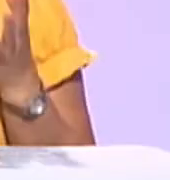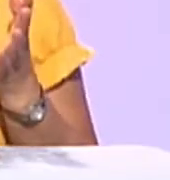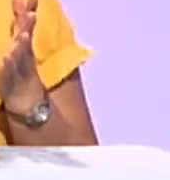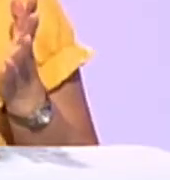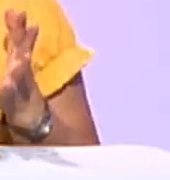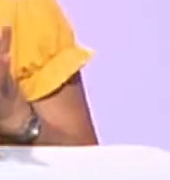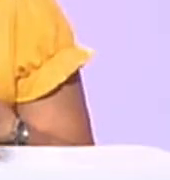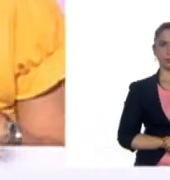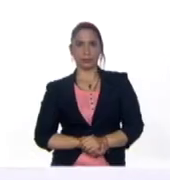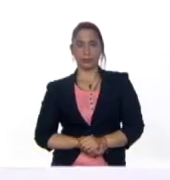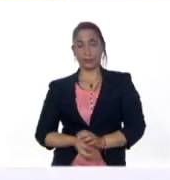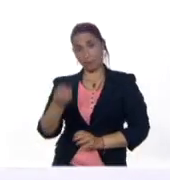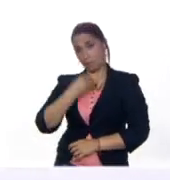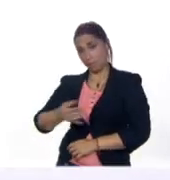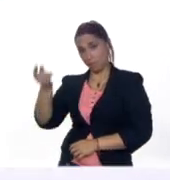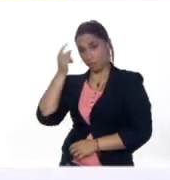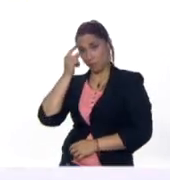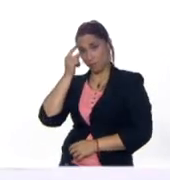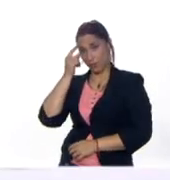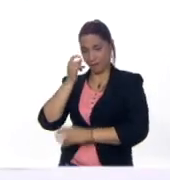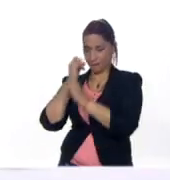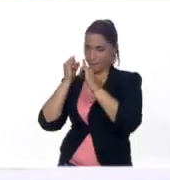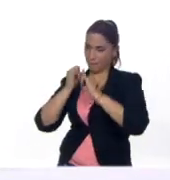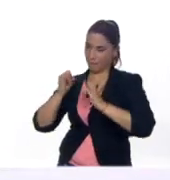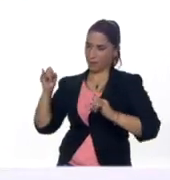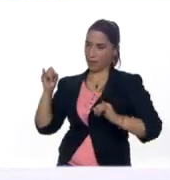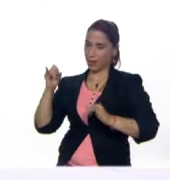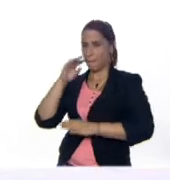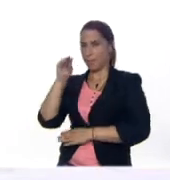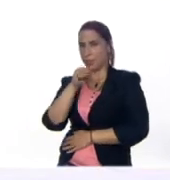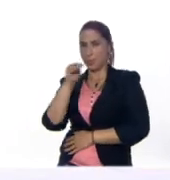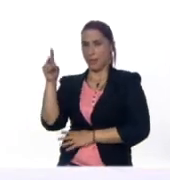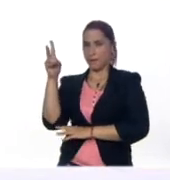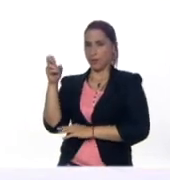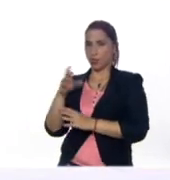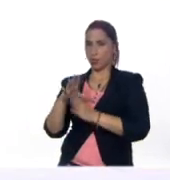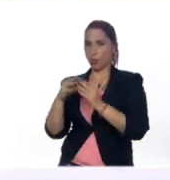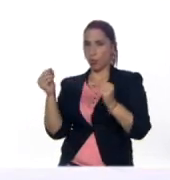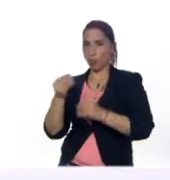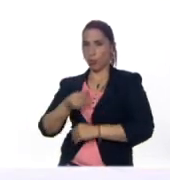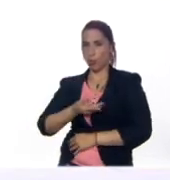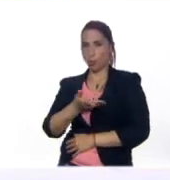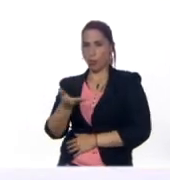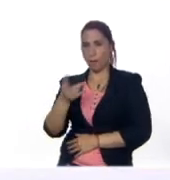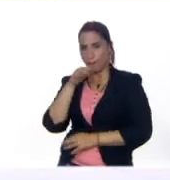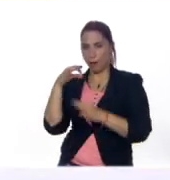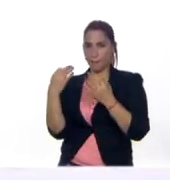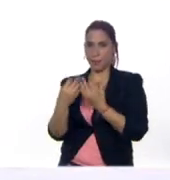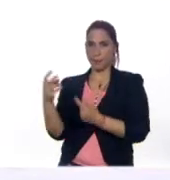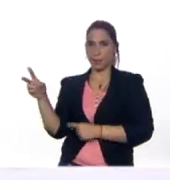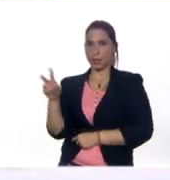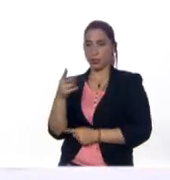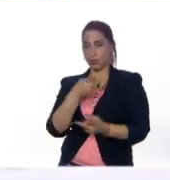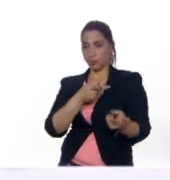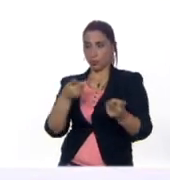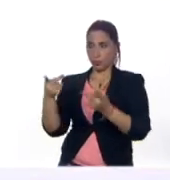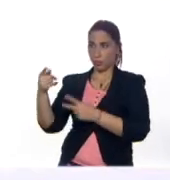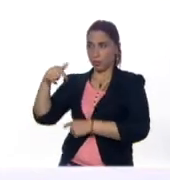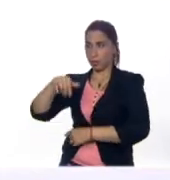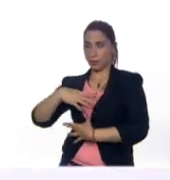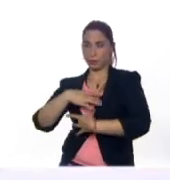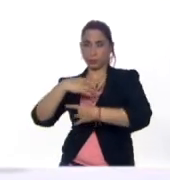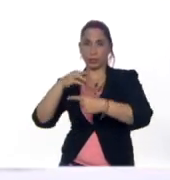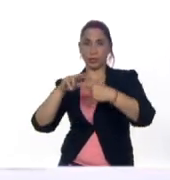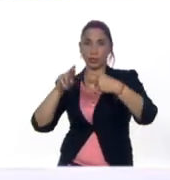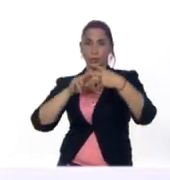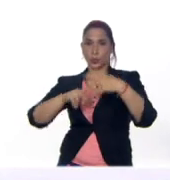Muy buenos días mis amores feliz y bendecido viernes para toda la familia venezolana bienvenidos a su segmento preferido de